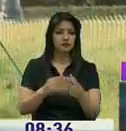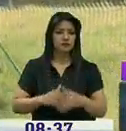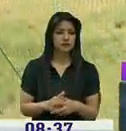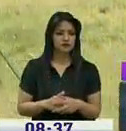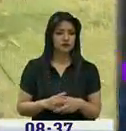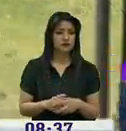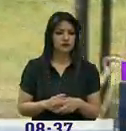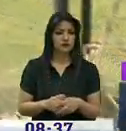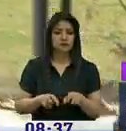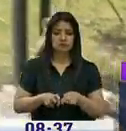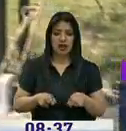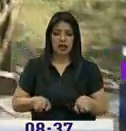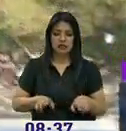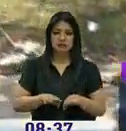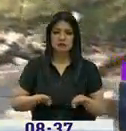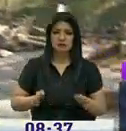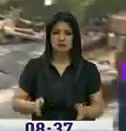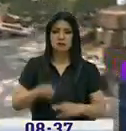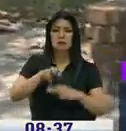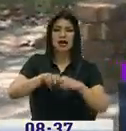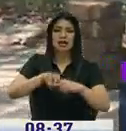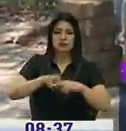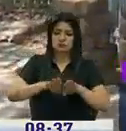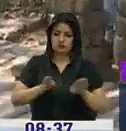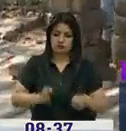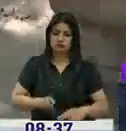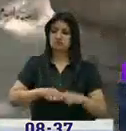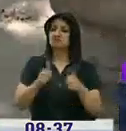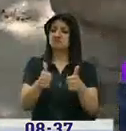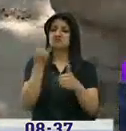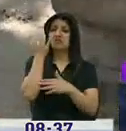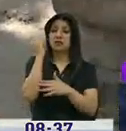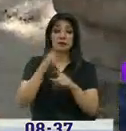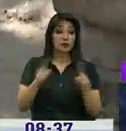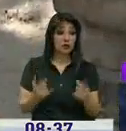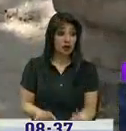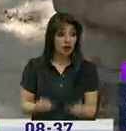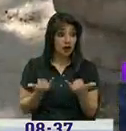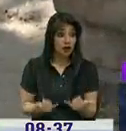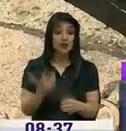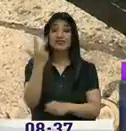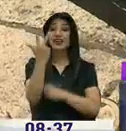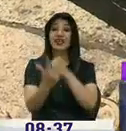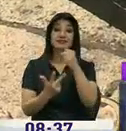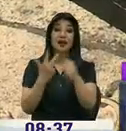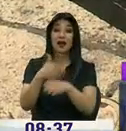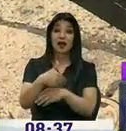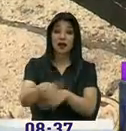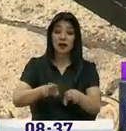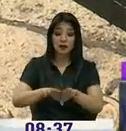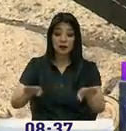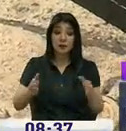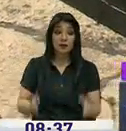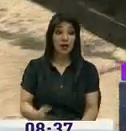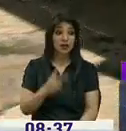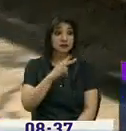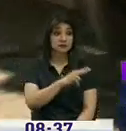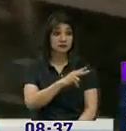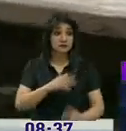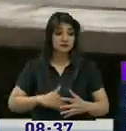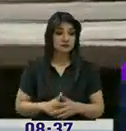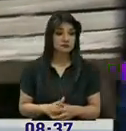otros bancas la idea pudo en su momento ser buena pero hoy después de tres años las bancas lucen así